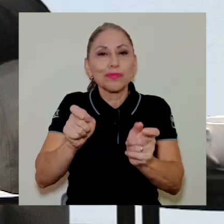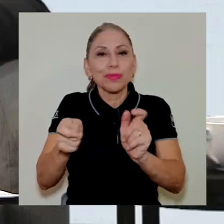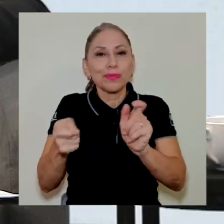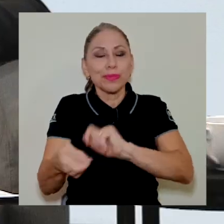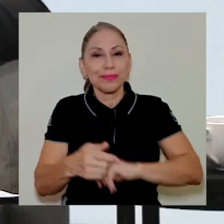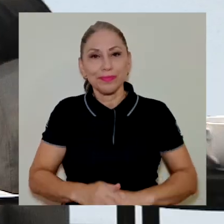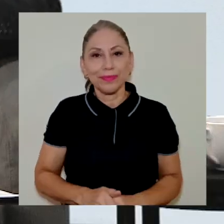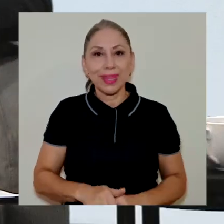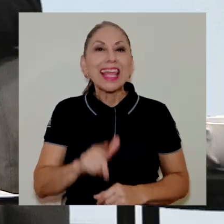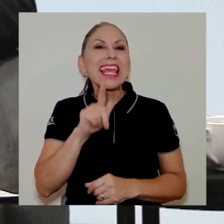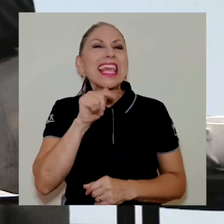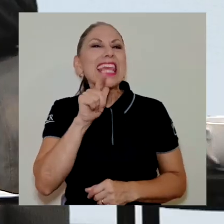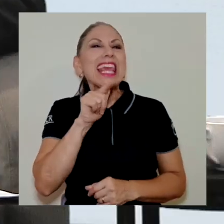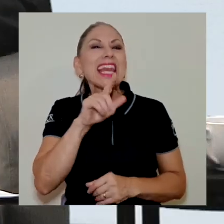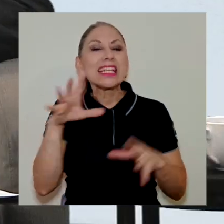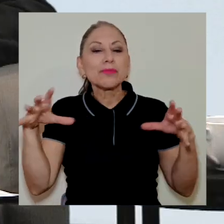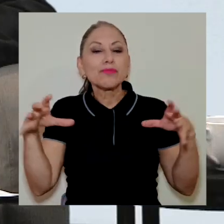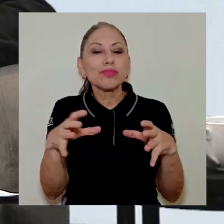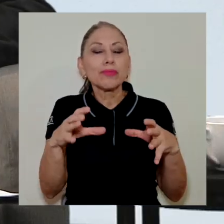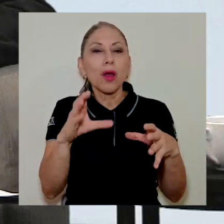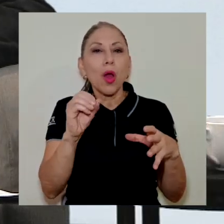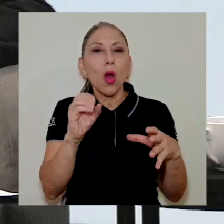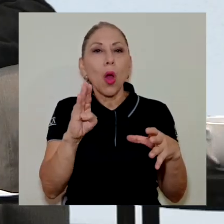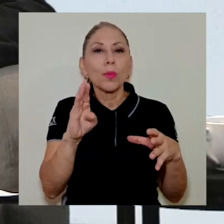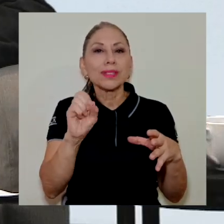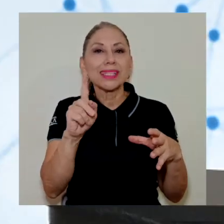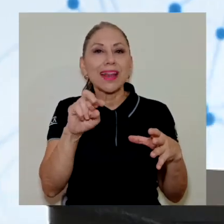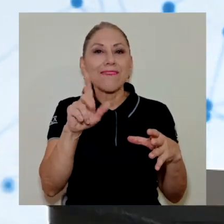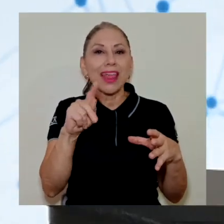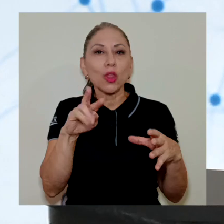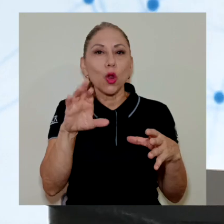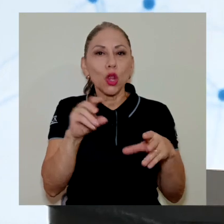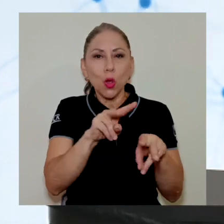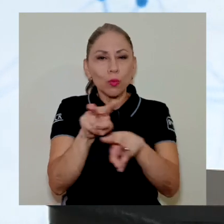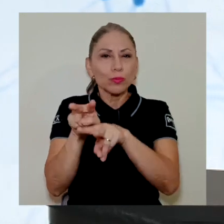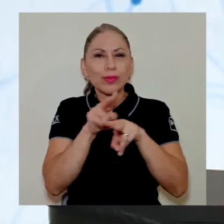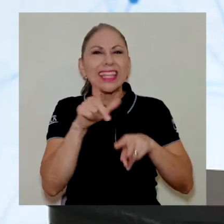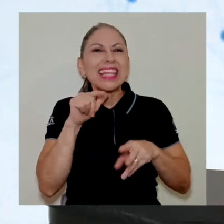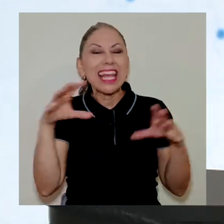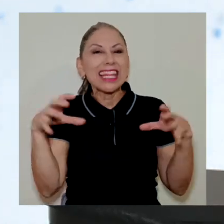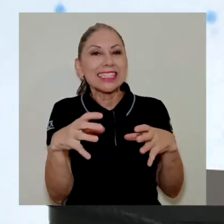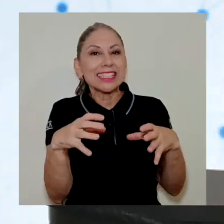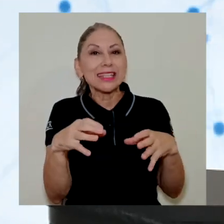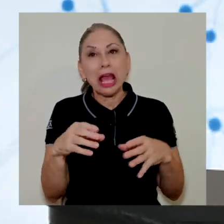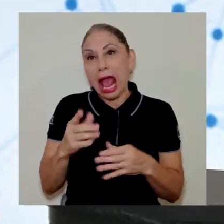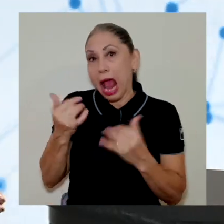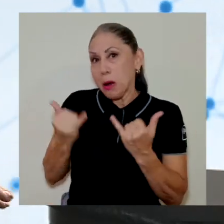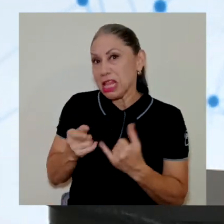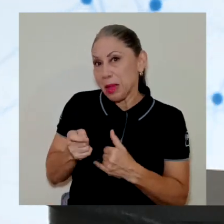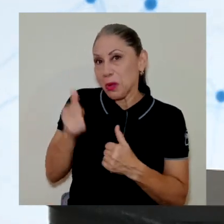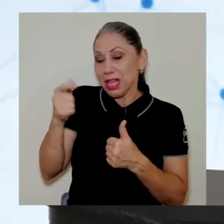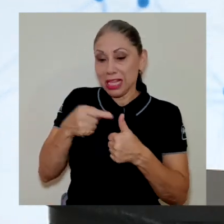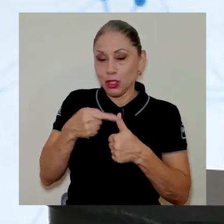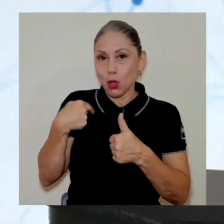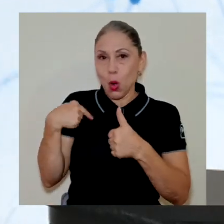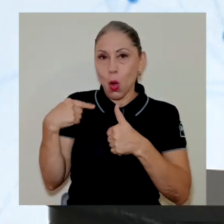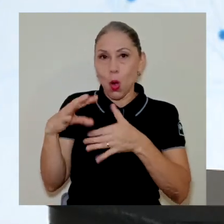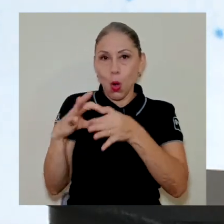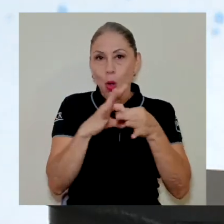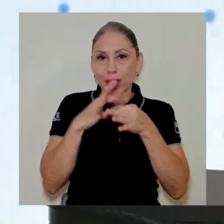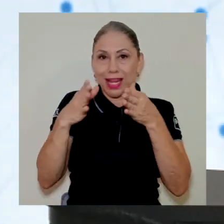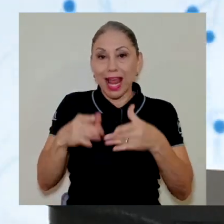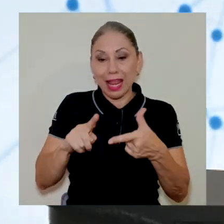¿Quiénes conforman el observatorio, Marcela? Bueno, en este momento somos poquitas. Estoy yo, digamos, coordinándolo, hay